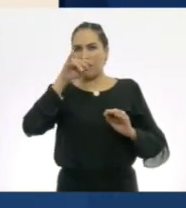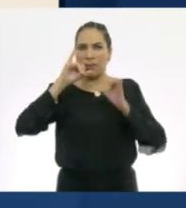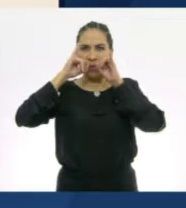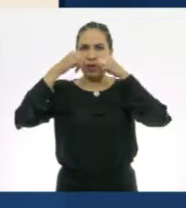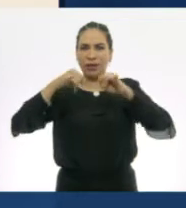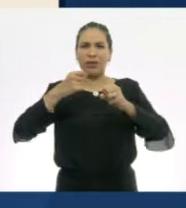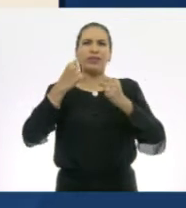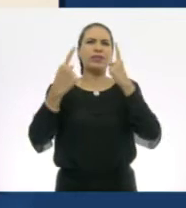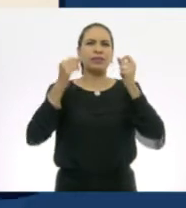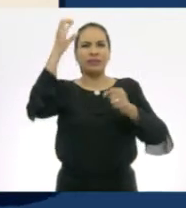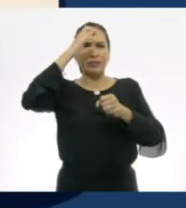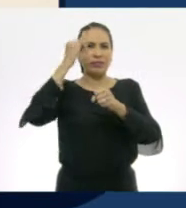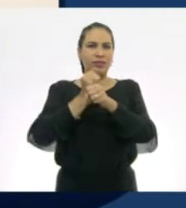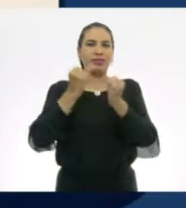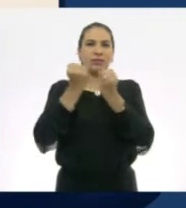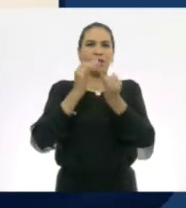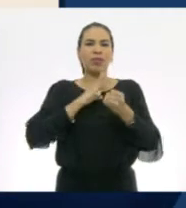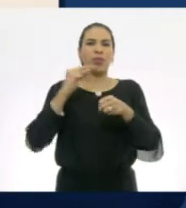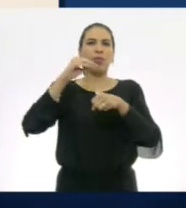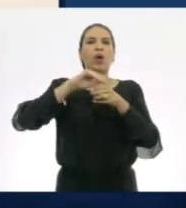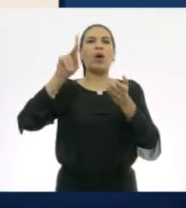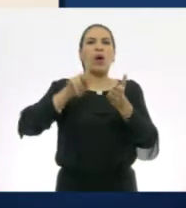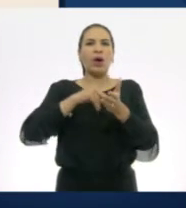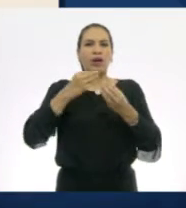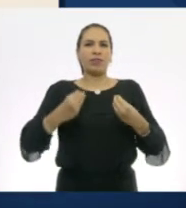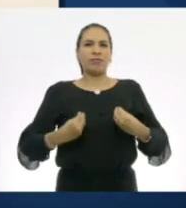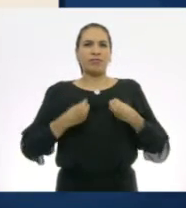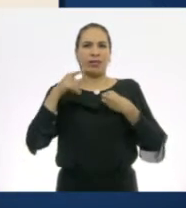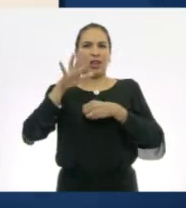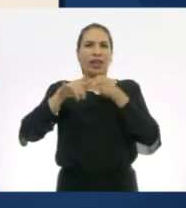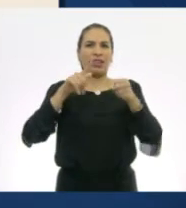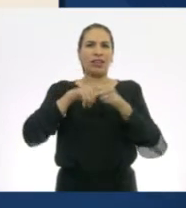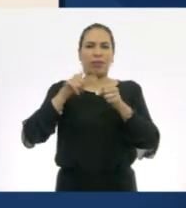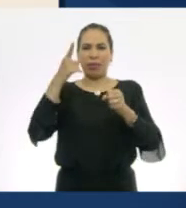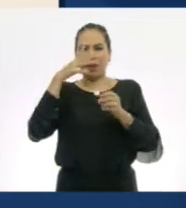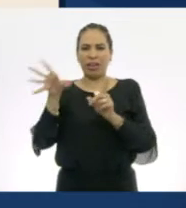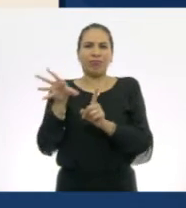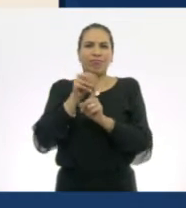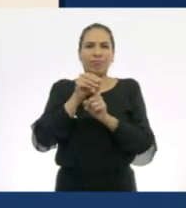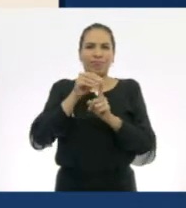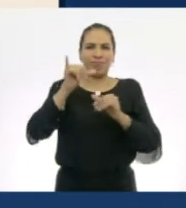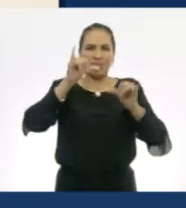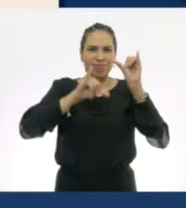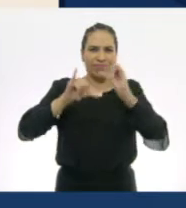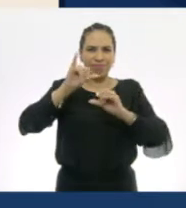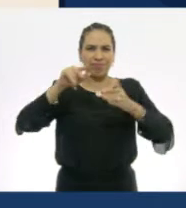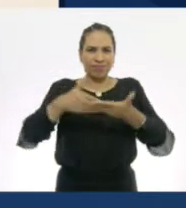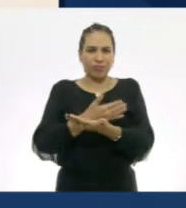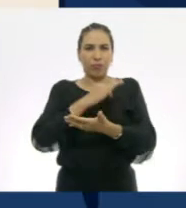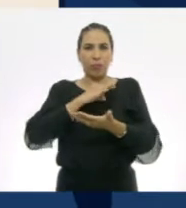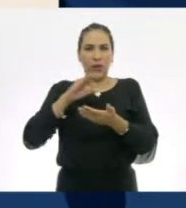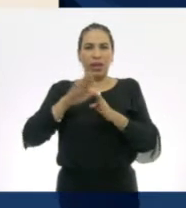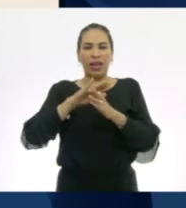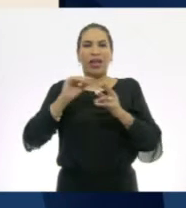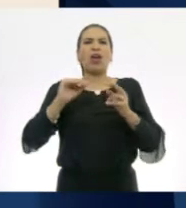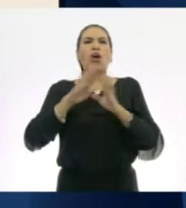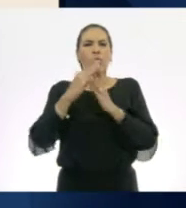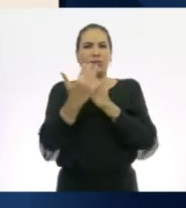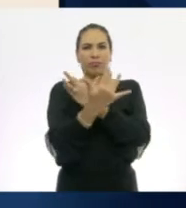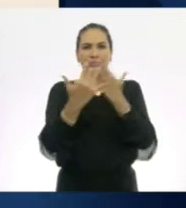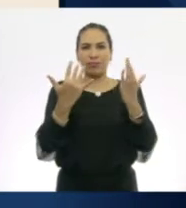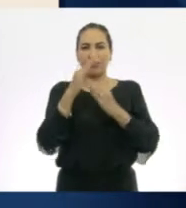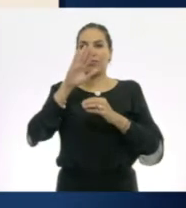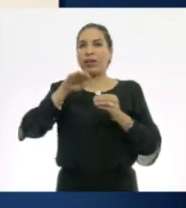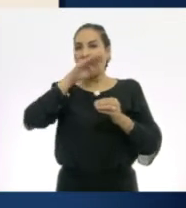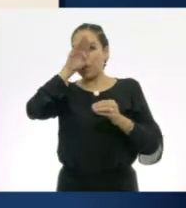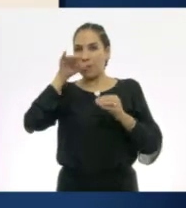Algunos científicos incluso han planteado revivir a este animal por medio de la clonación. ¿Caminará de nuevo el mamut entre los humanos?